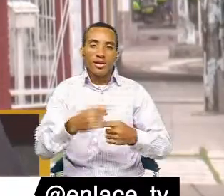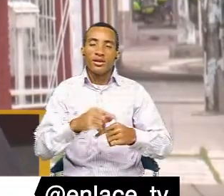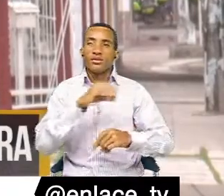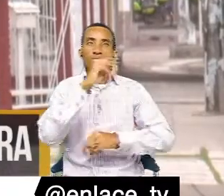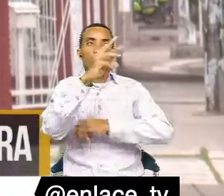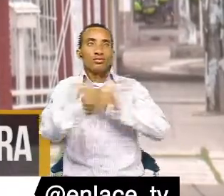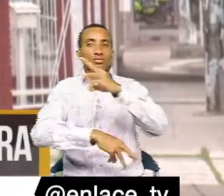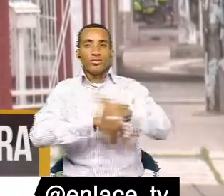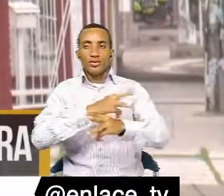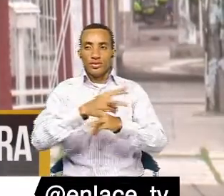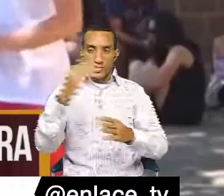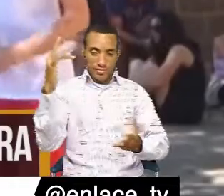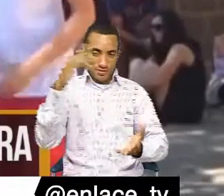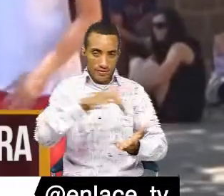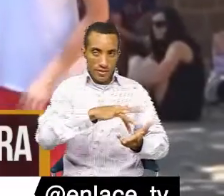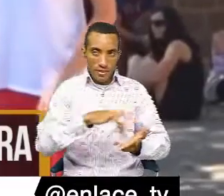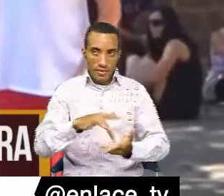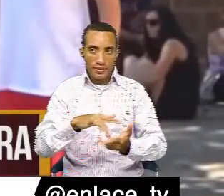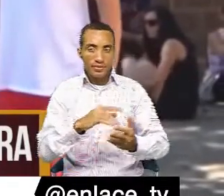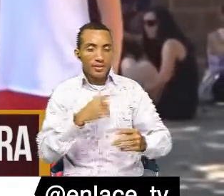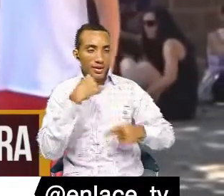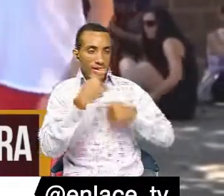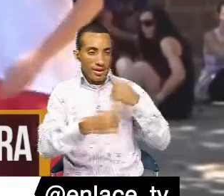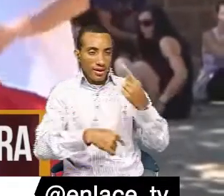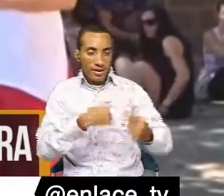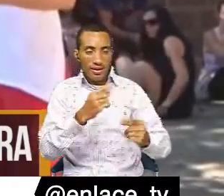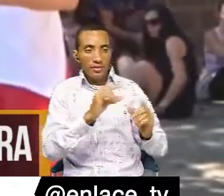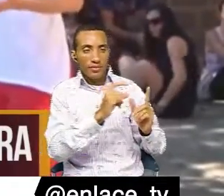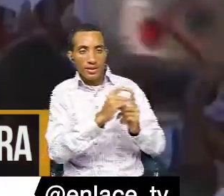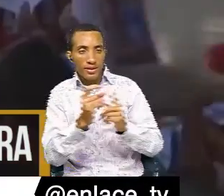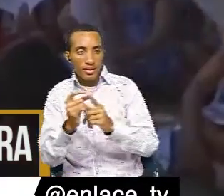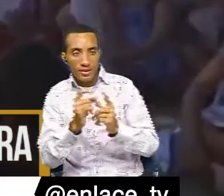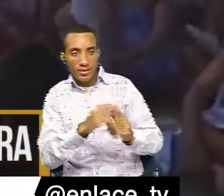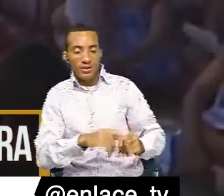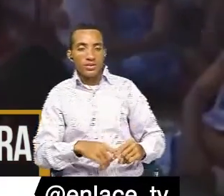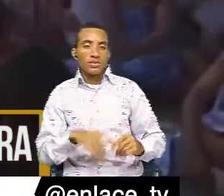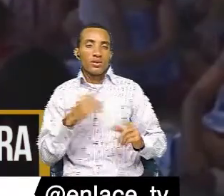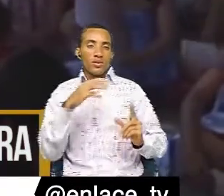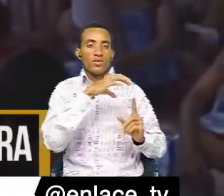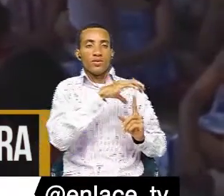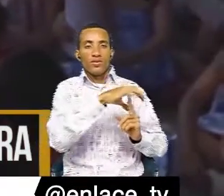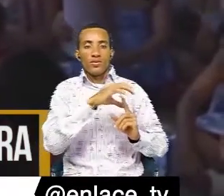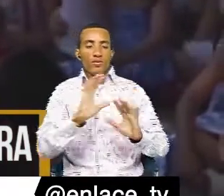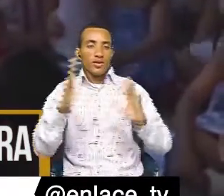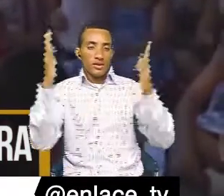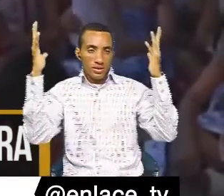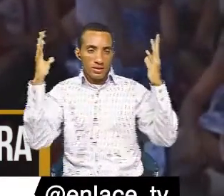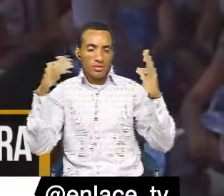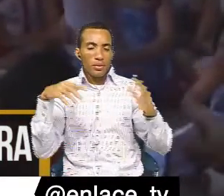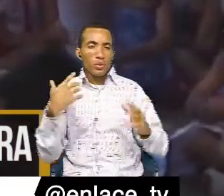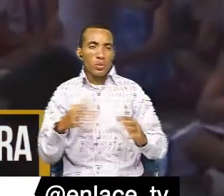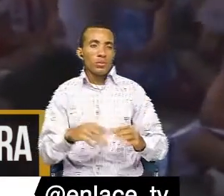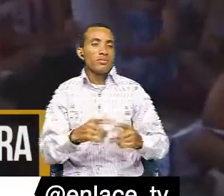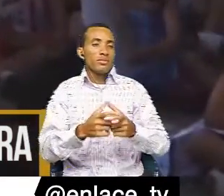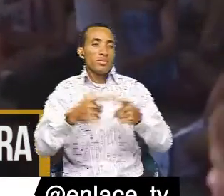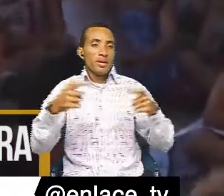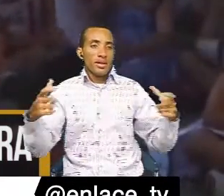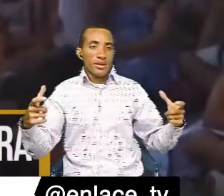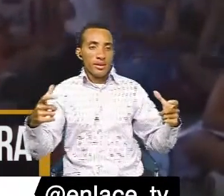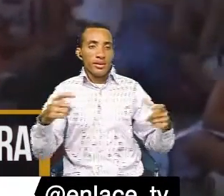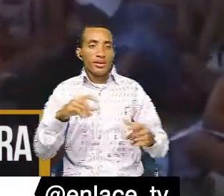que recordar que el Abra Palabra es el festival más grande de cuentería que se realiza en Santander y en